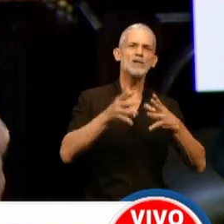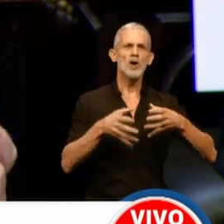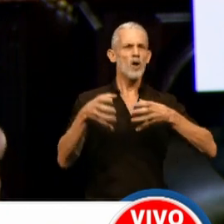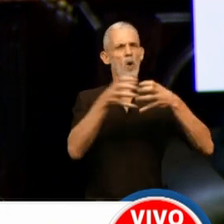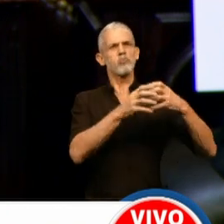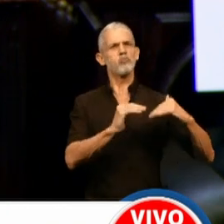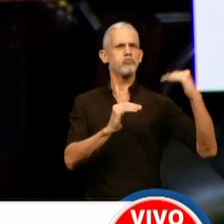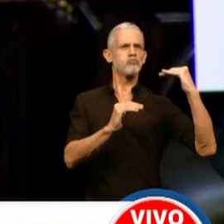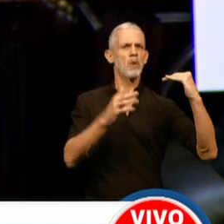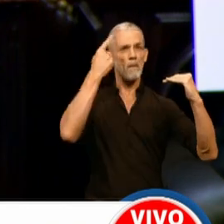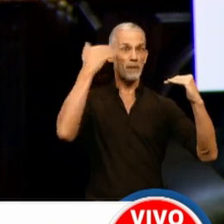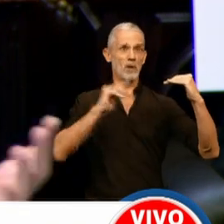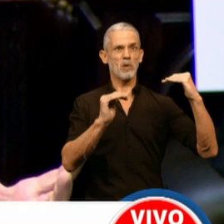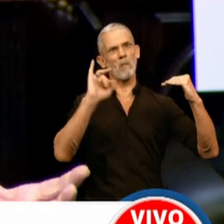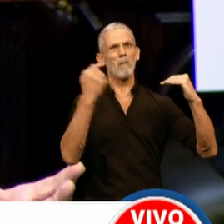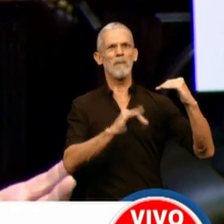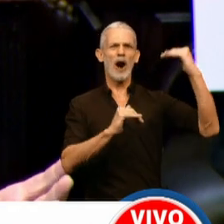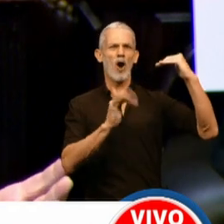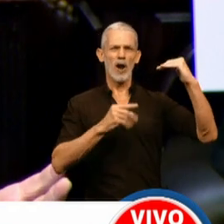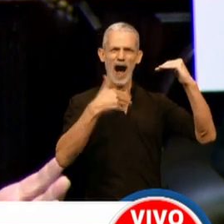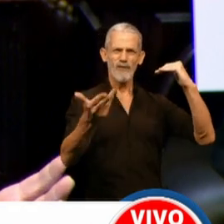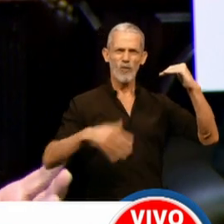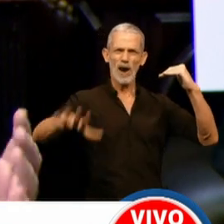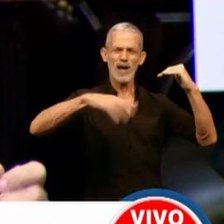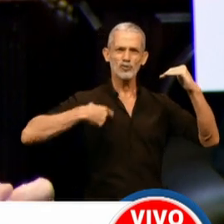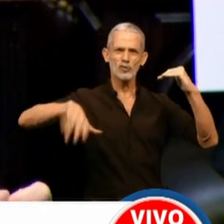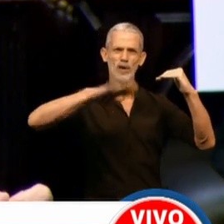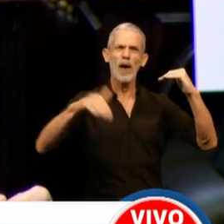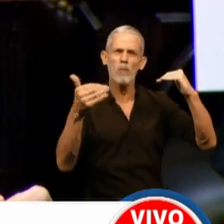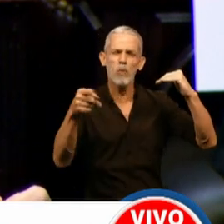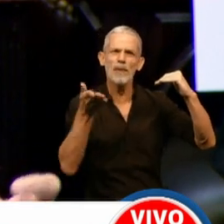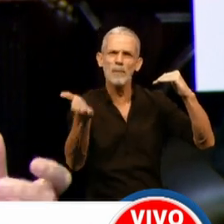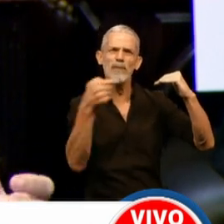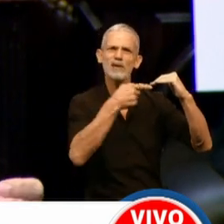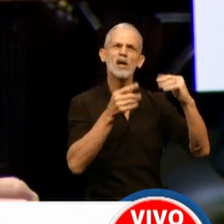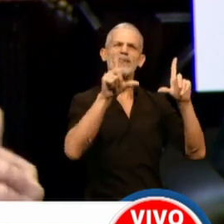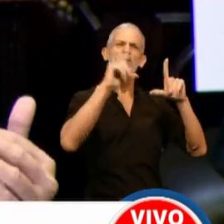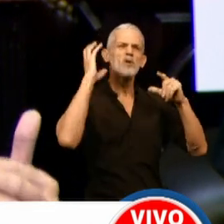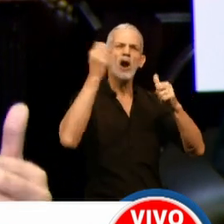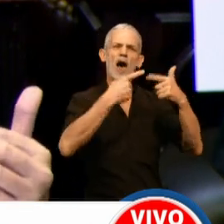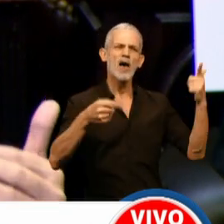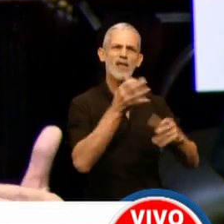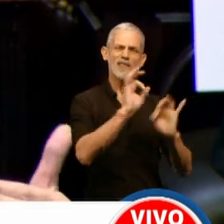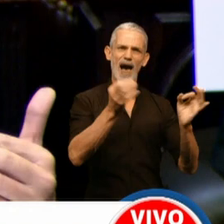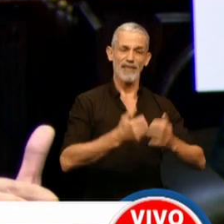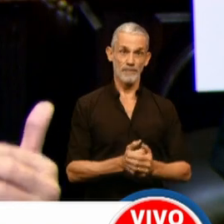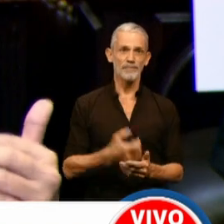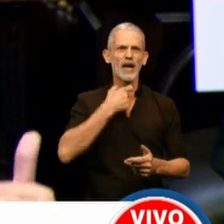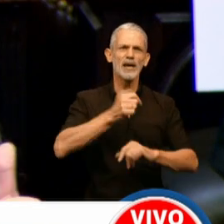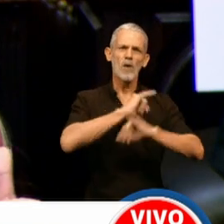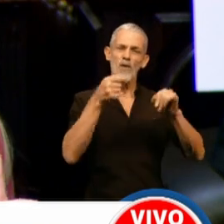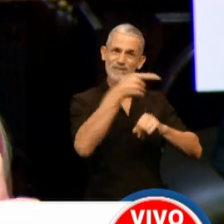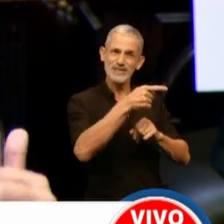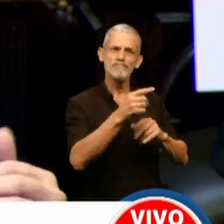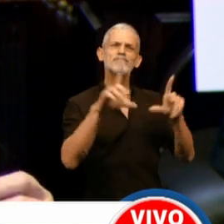que cree que tiene privilegios y que está por afuera del resto de la sociedad cuando decimos que le queremos decir a los medios de